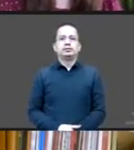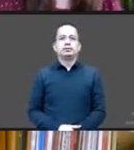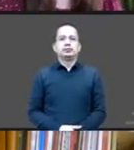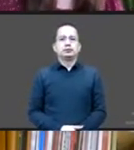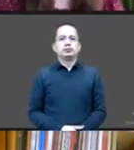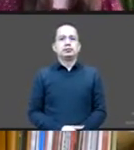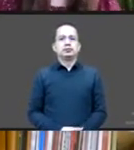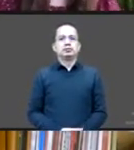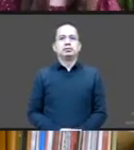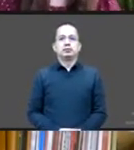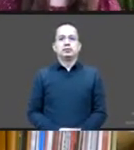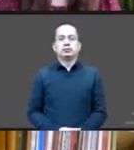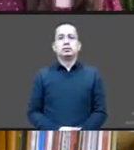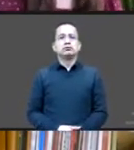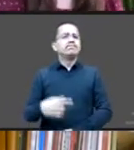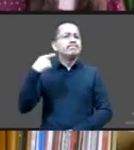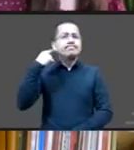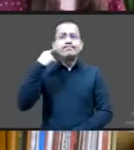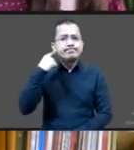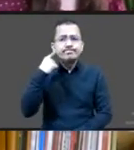no te escuchamos Vero